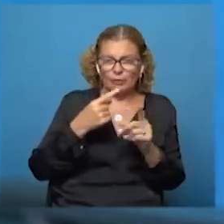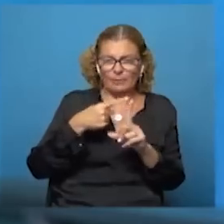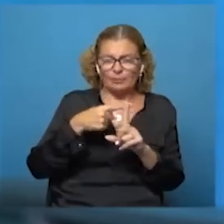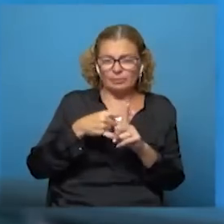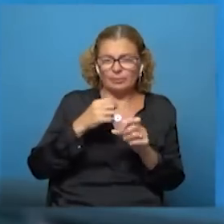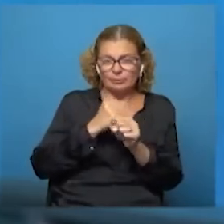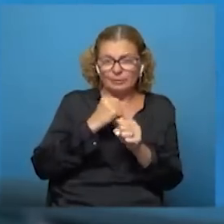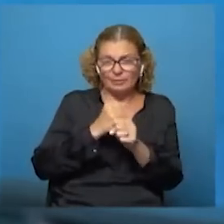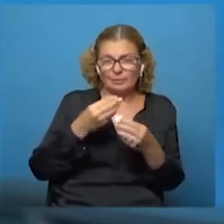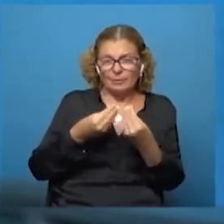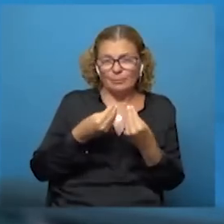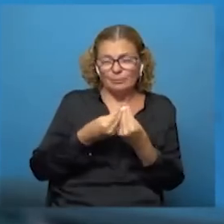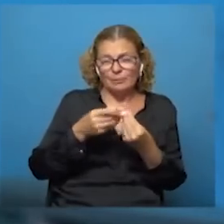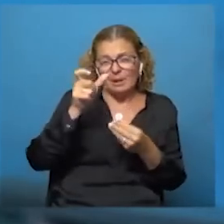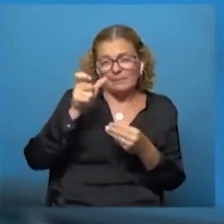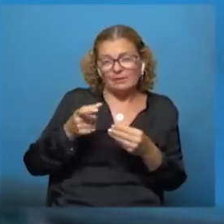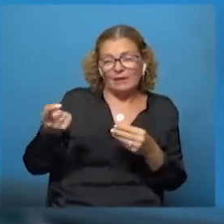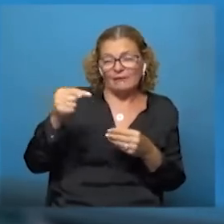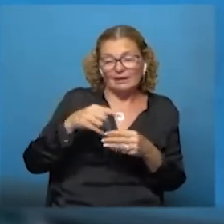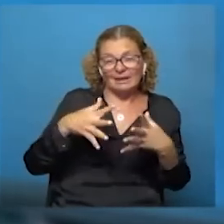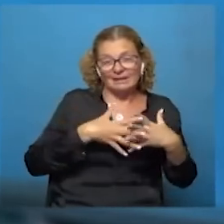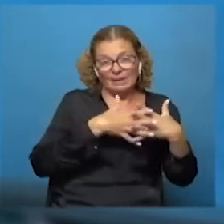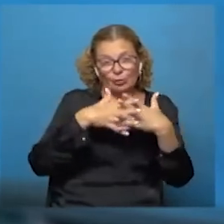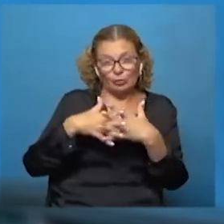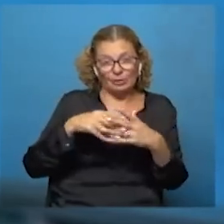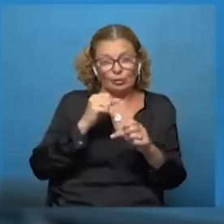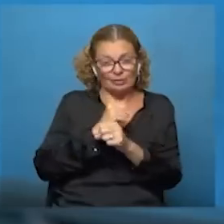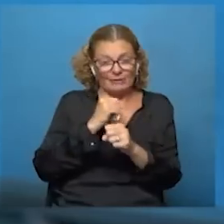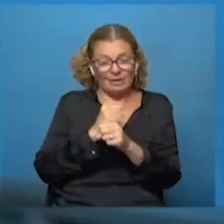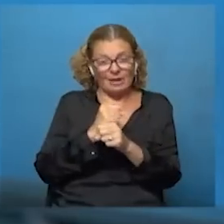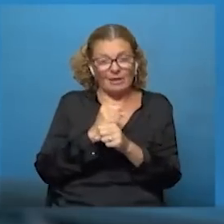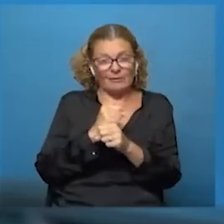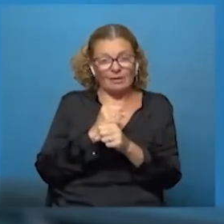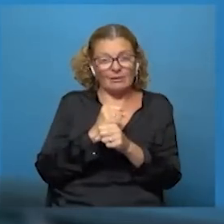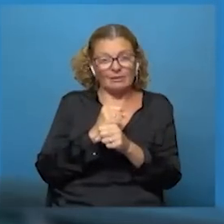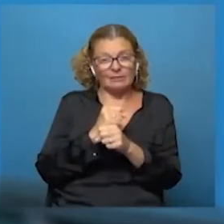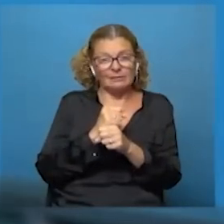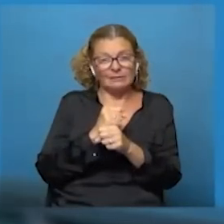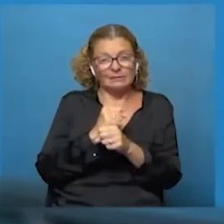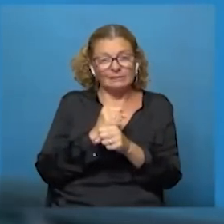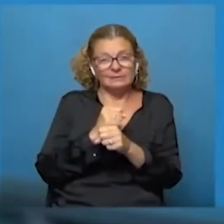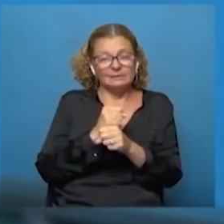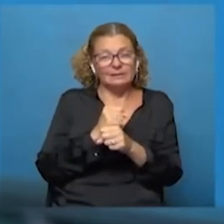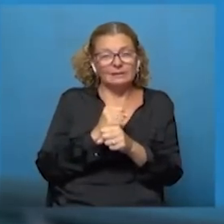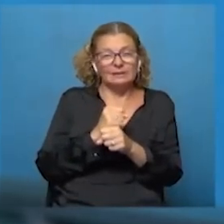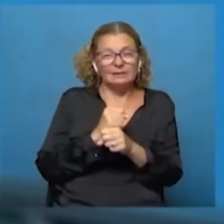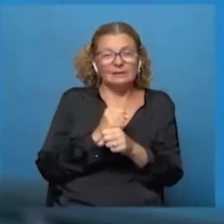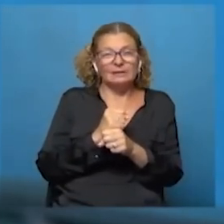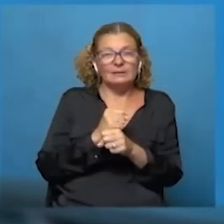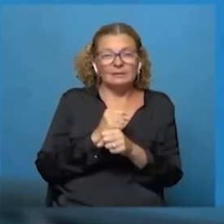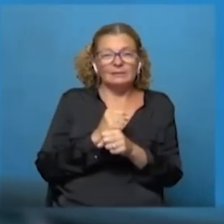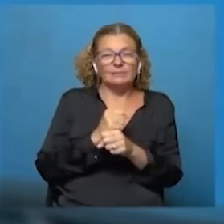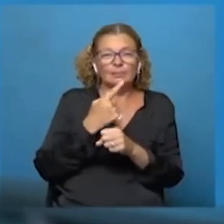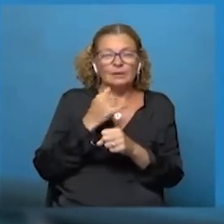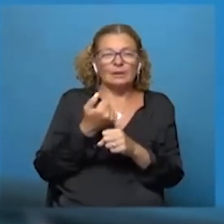hubo que hacer un trabajo intenso también porque la gente venía a Estados Unidos te trabajaba el concepto de asalto en primer grado